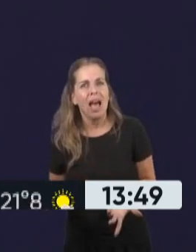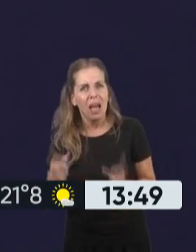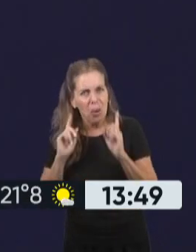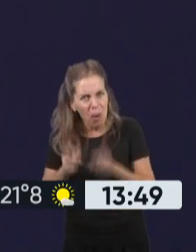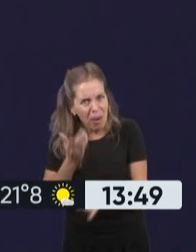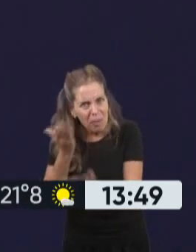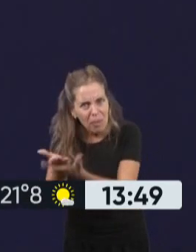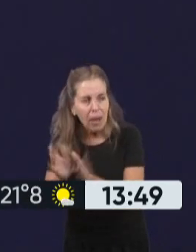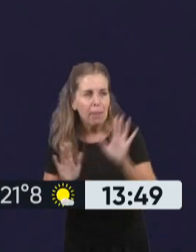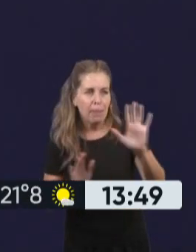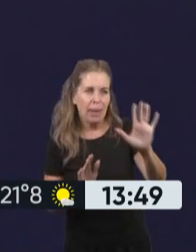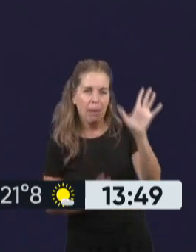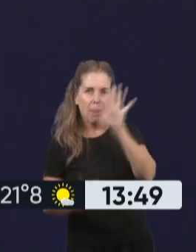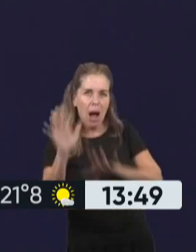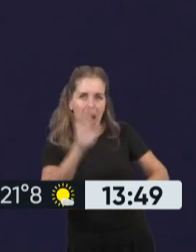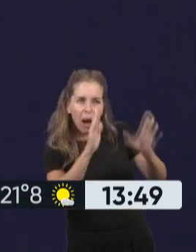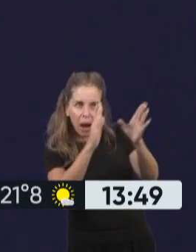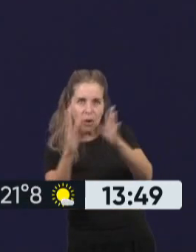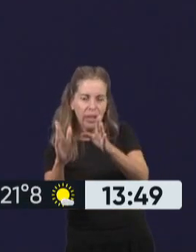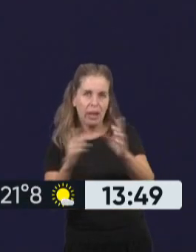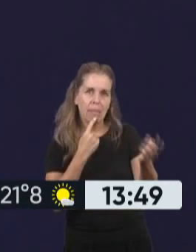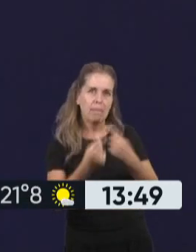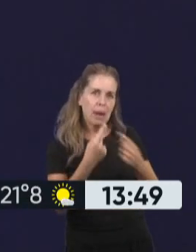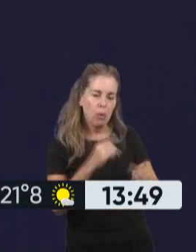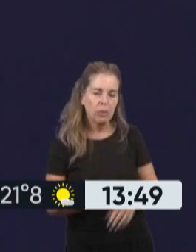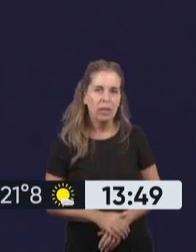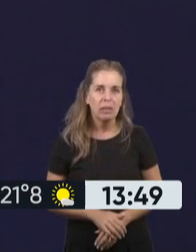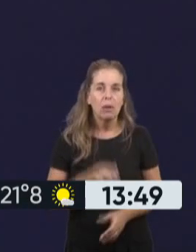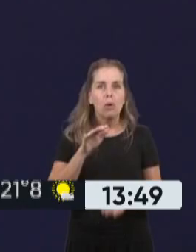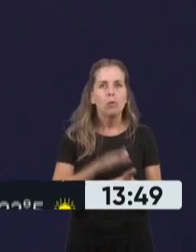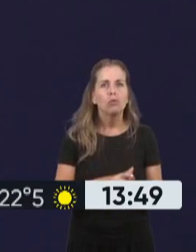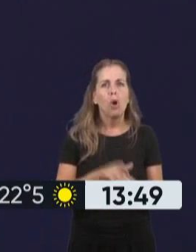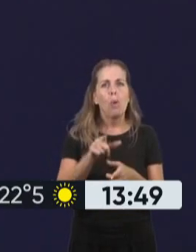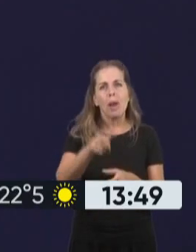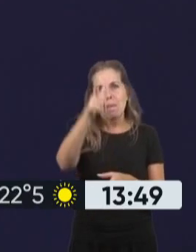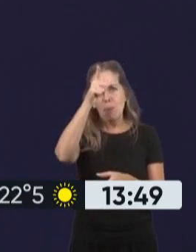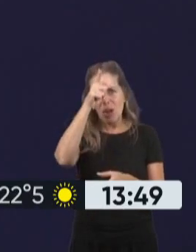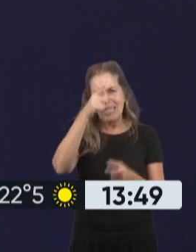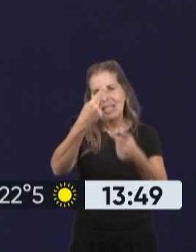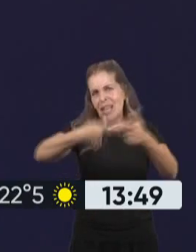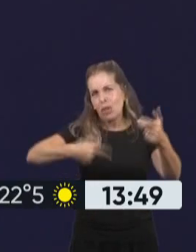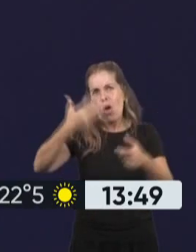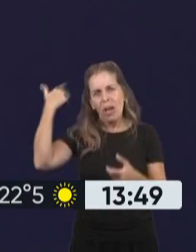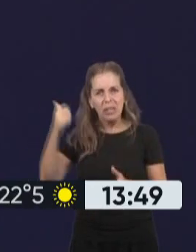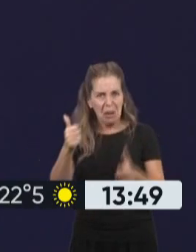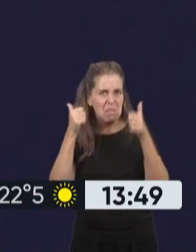Bueno, a ver, ordenemos un poco las preguntas. Con respecto al operativo, el operativo fue un éxito. Yo